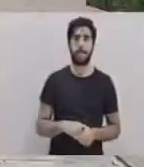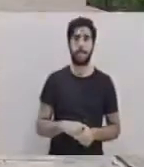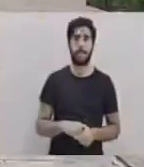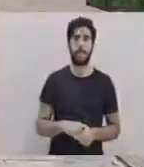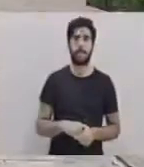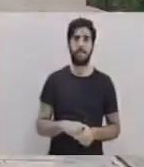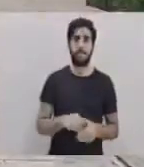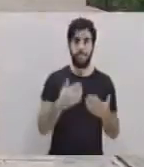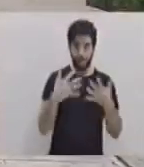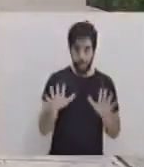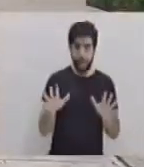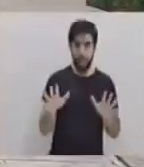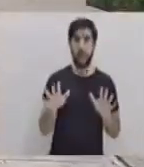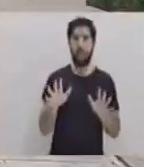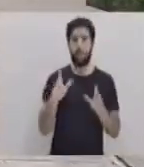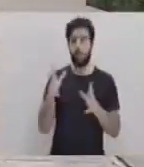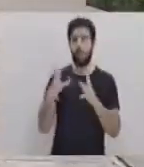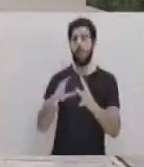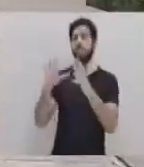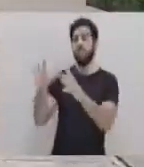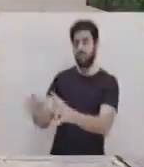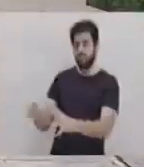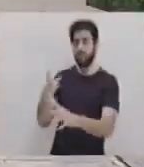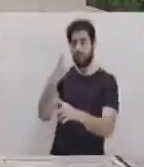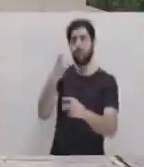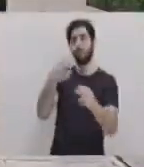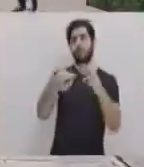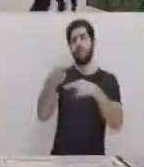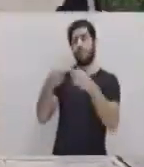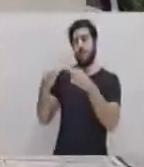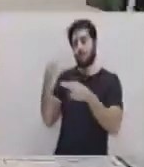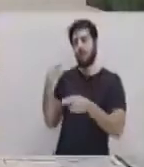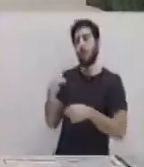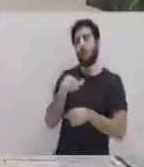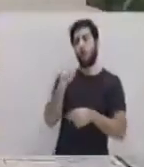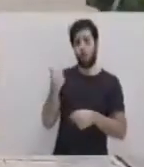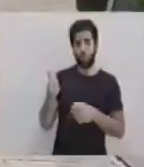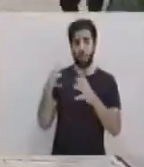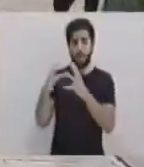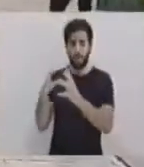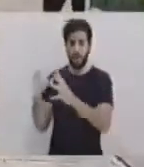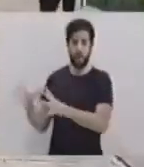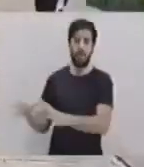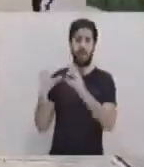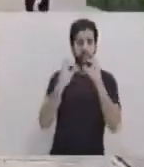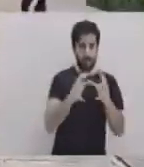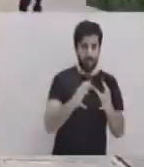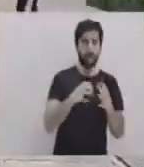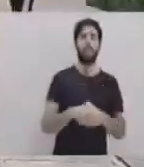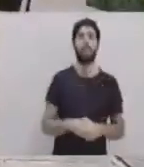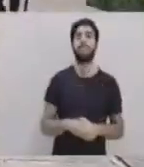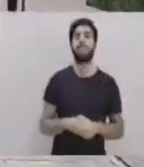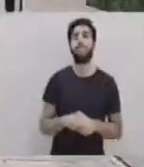y 5. Dejas el objeto ahí y vienes a traer el siguiente objeto.